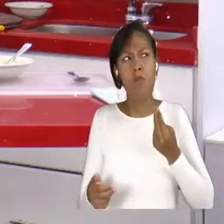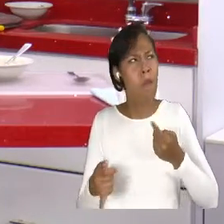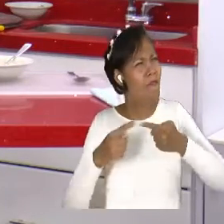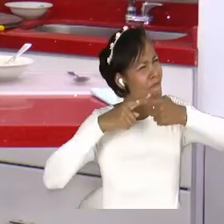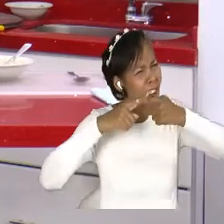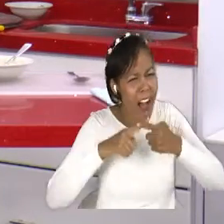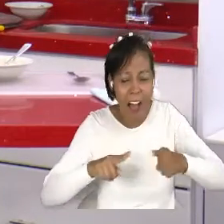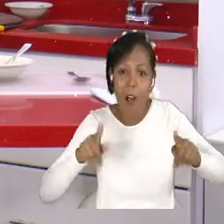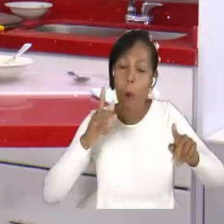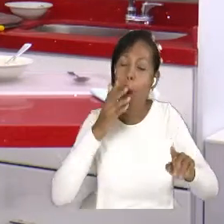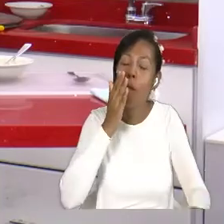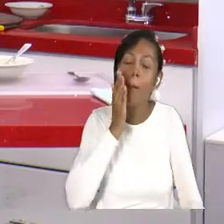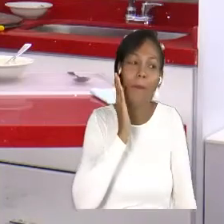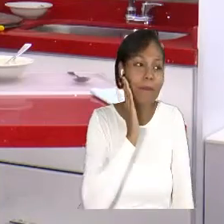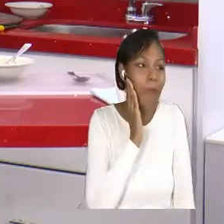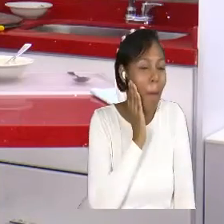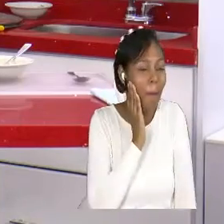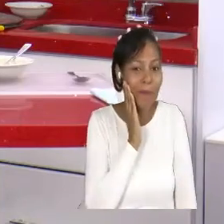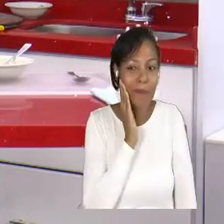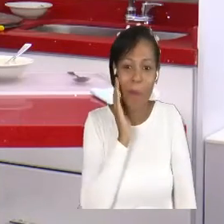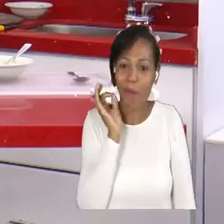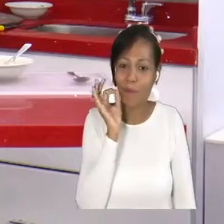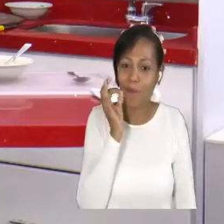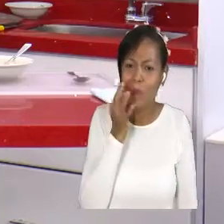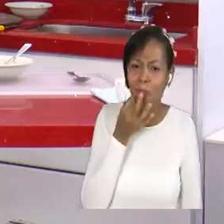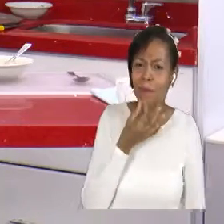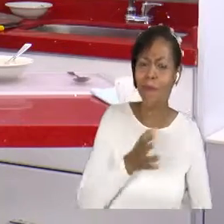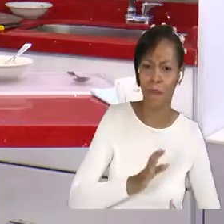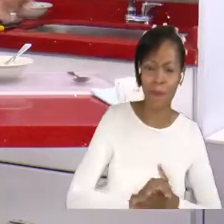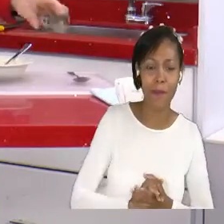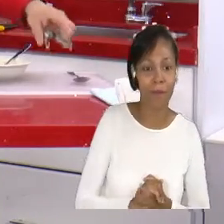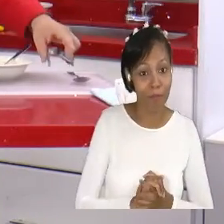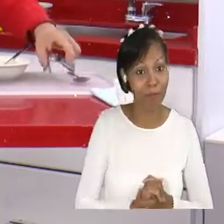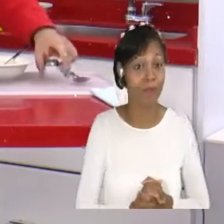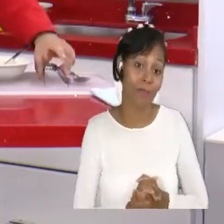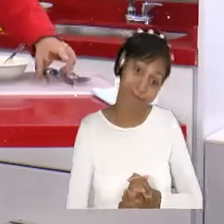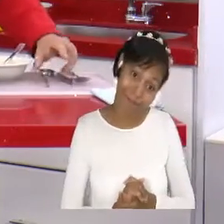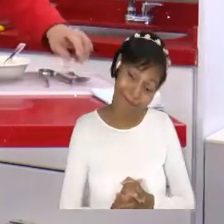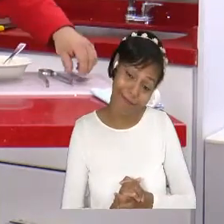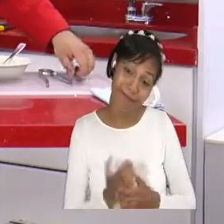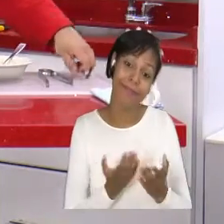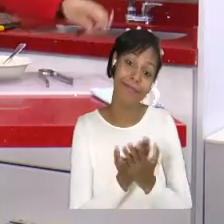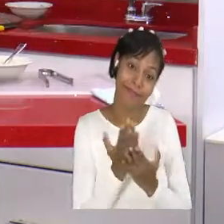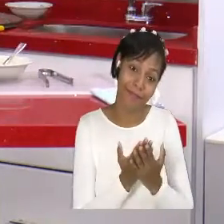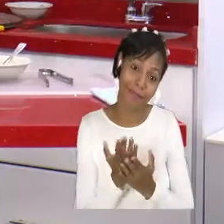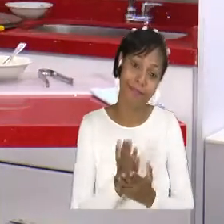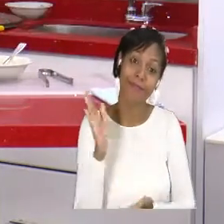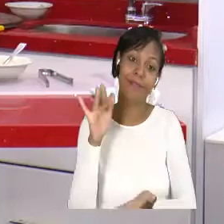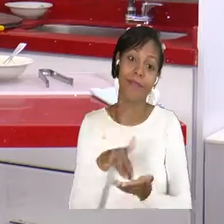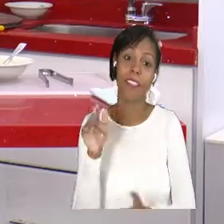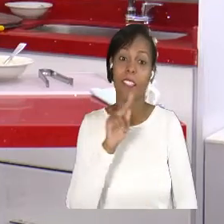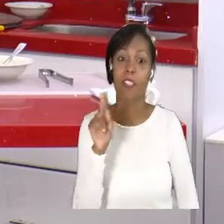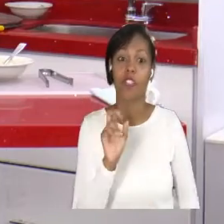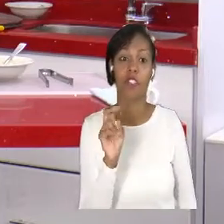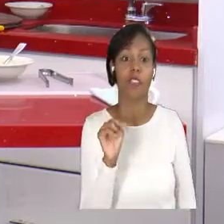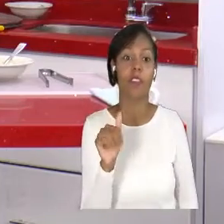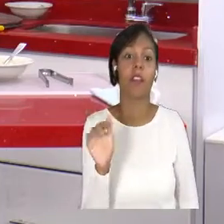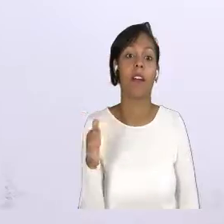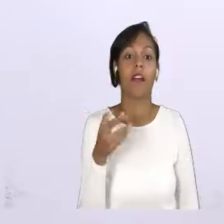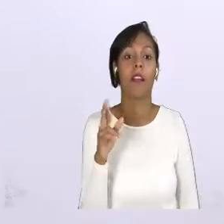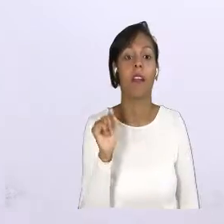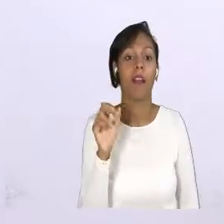muy riquísimo. Pero también permítanme, queridos televidentes, recomendarles visitar Zona Rápida, ubicado frente a la cancha